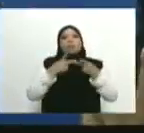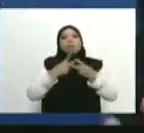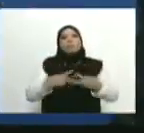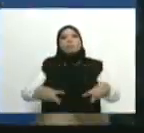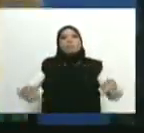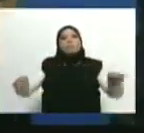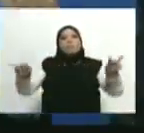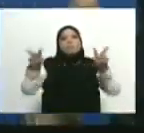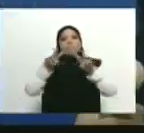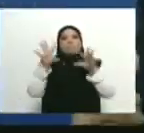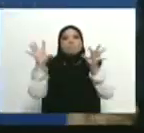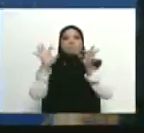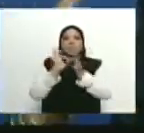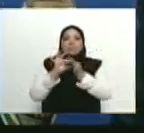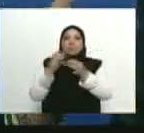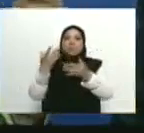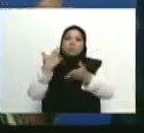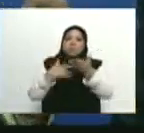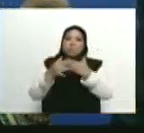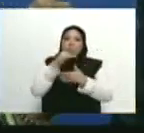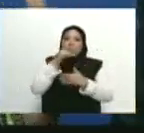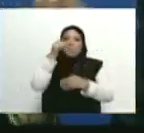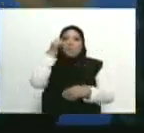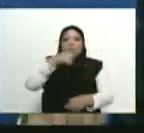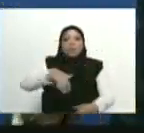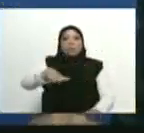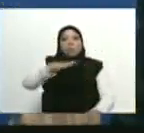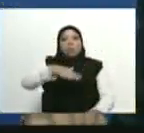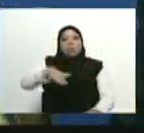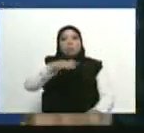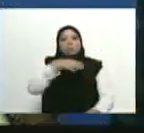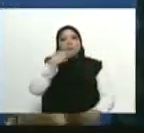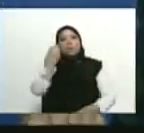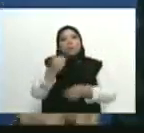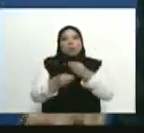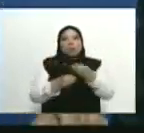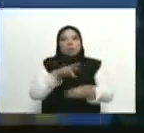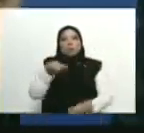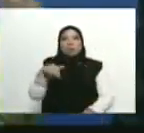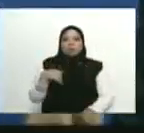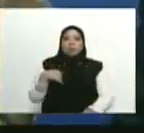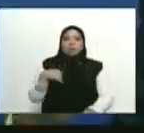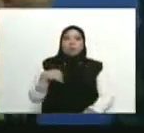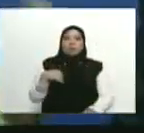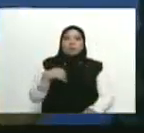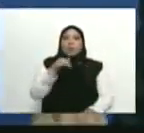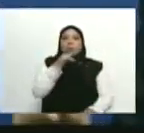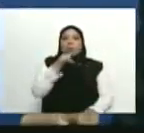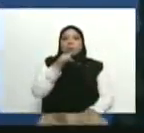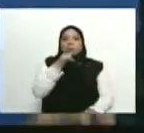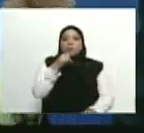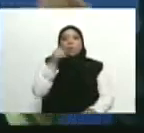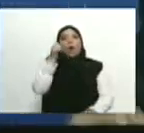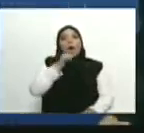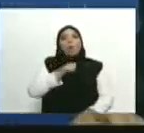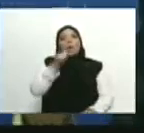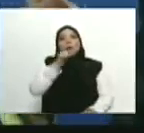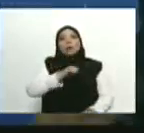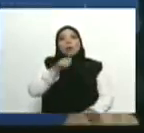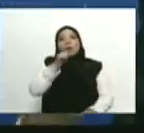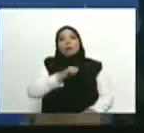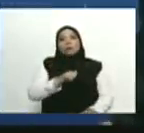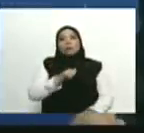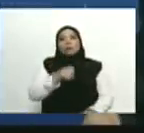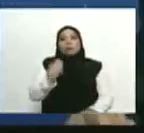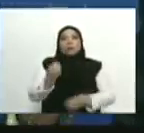la audacia, la intrepidez de este pueblo que sigue hoy dando la cara, que sigue hoy resistiendo y que